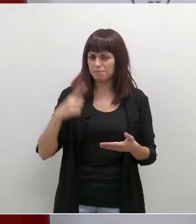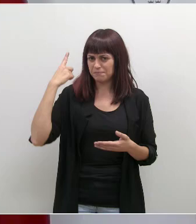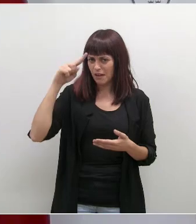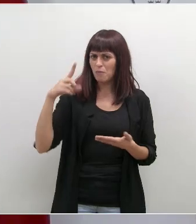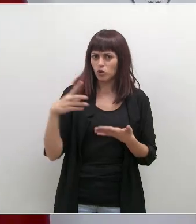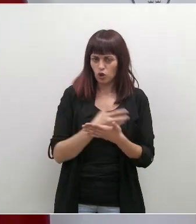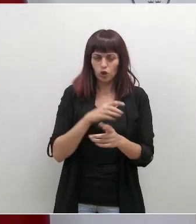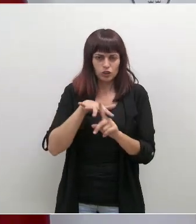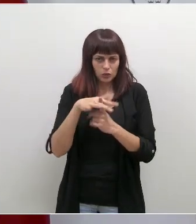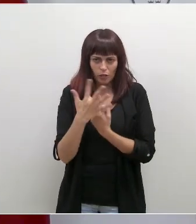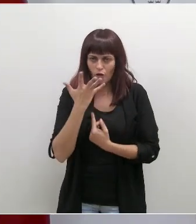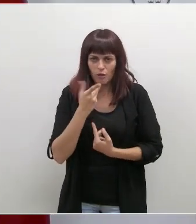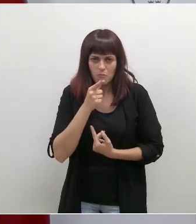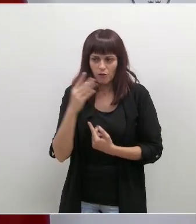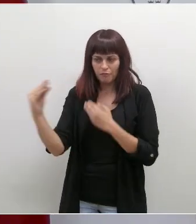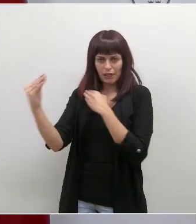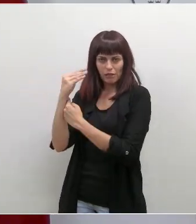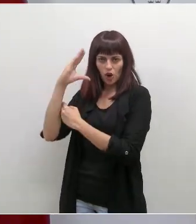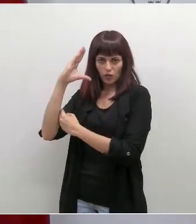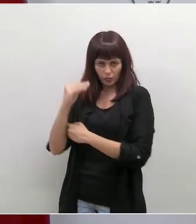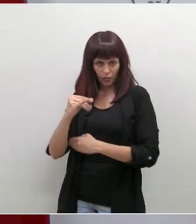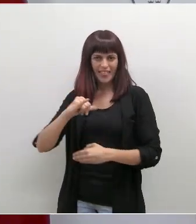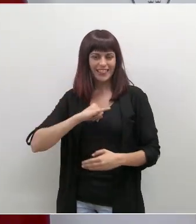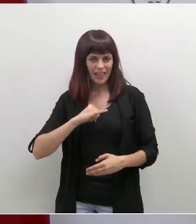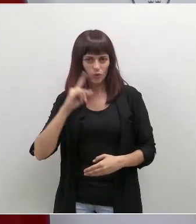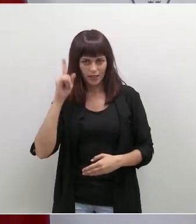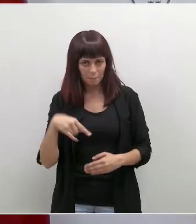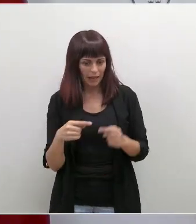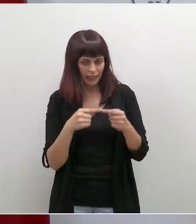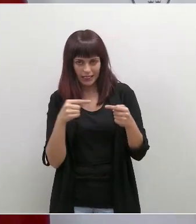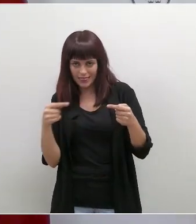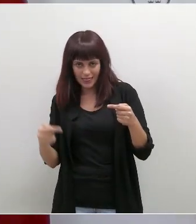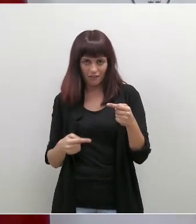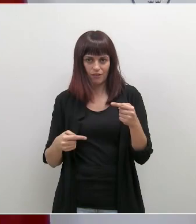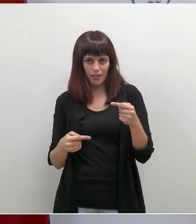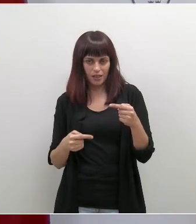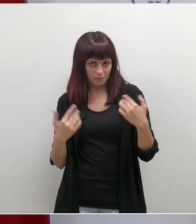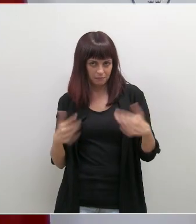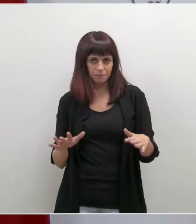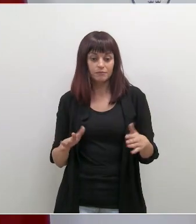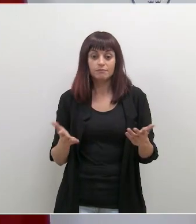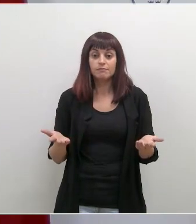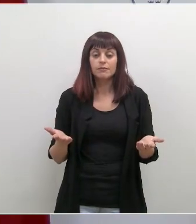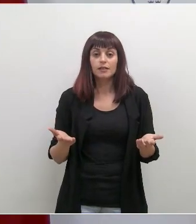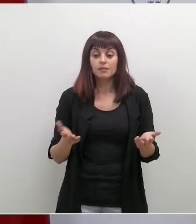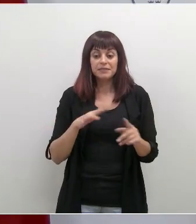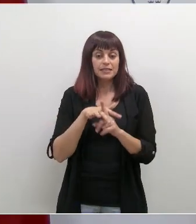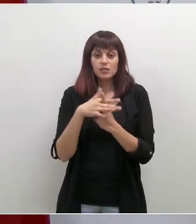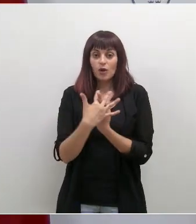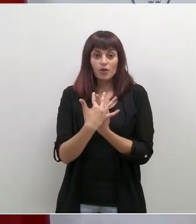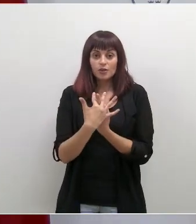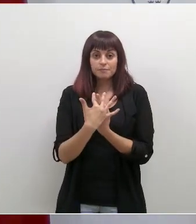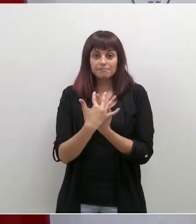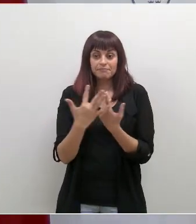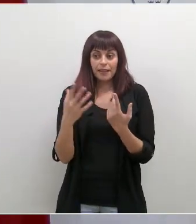por la situación de infrafinanciación y la deuda y el déficit que tenemos y, por tanto, ante esta situación